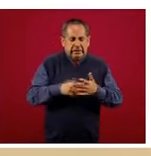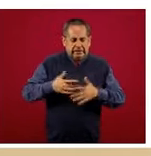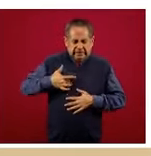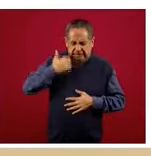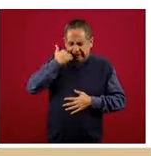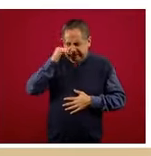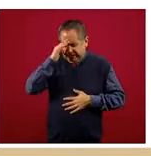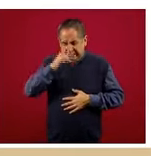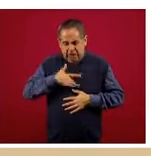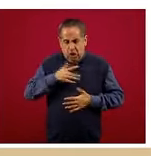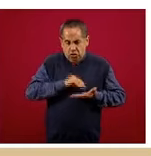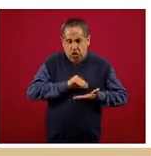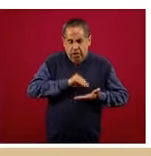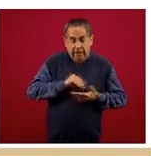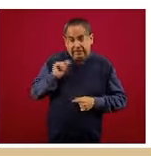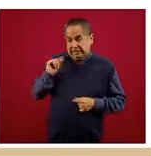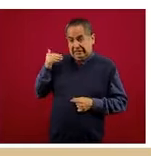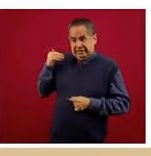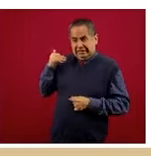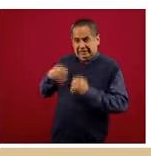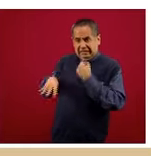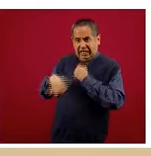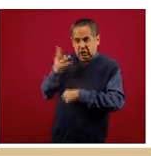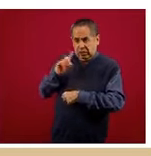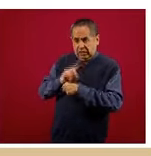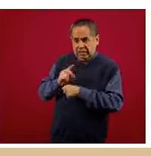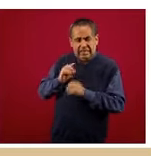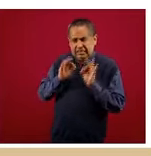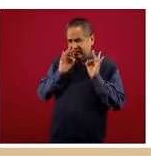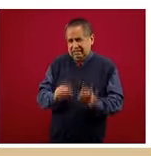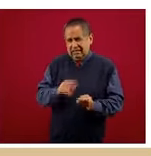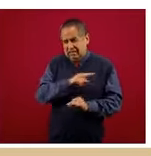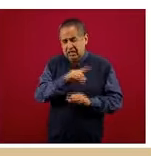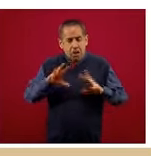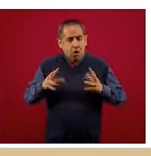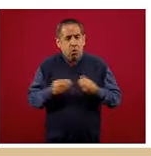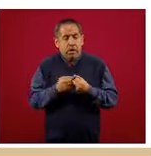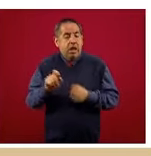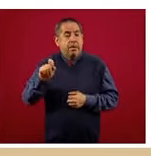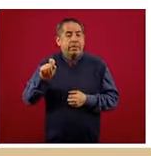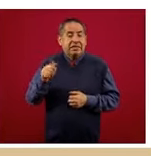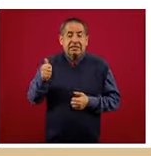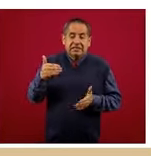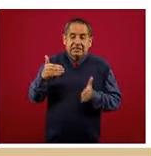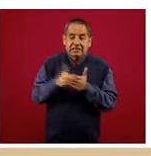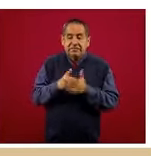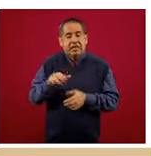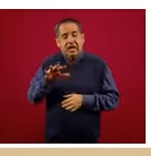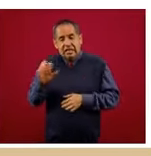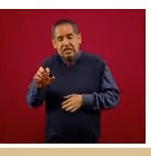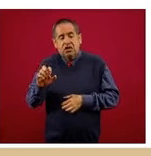signos y síntomas en los últimos 14 días, casos confirmados que representan